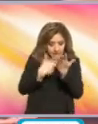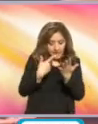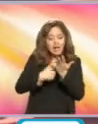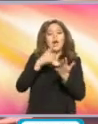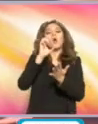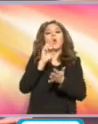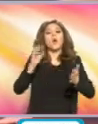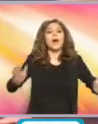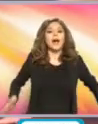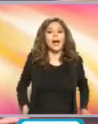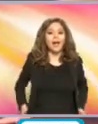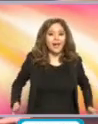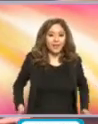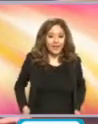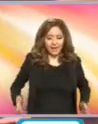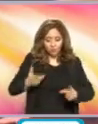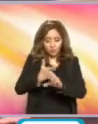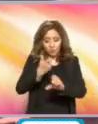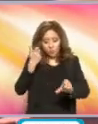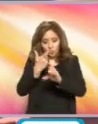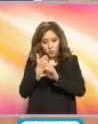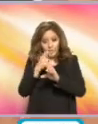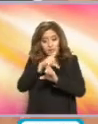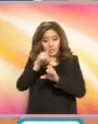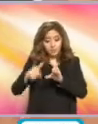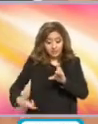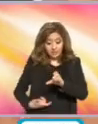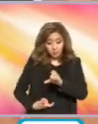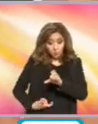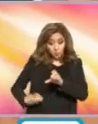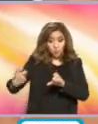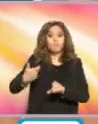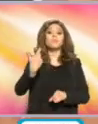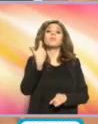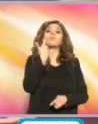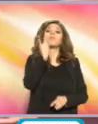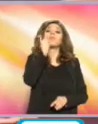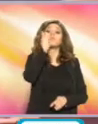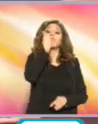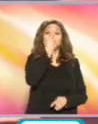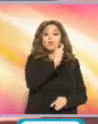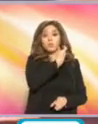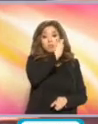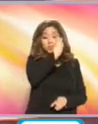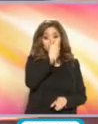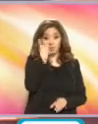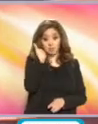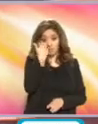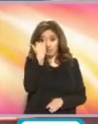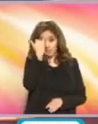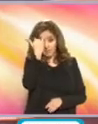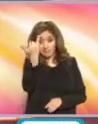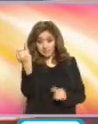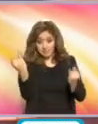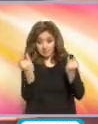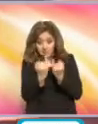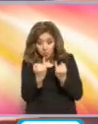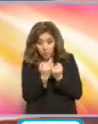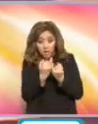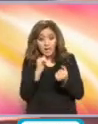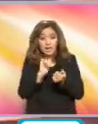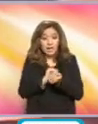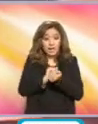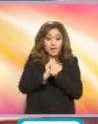mujeres que les crecen las caderas y te la pones en la cara. Me imagino que tiene la misma composición. Si empiezas a subir de